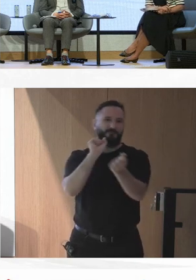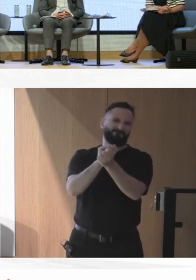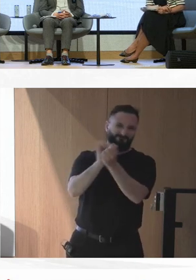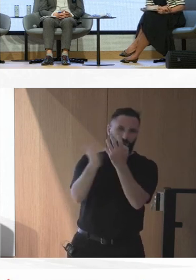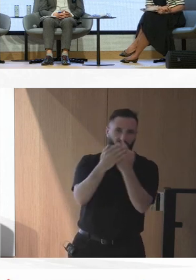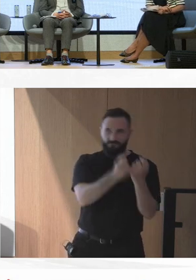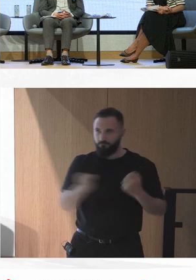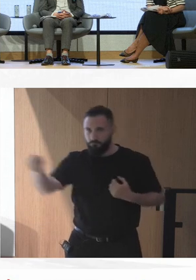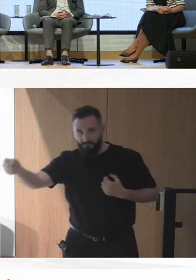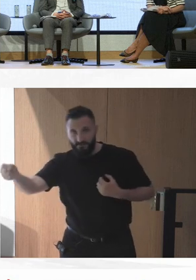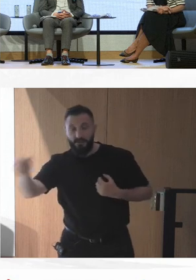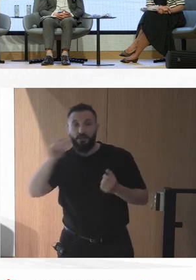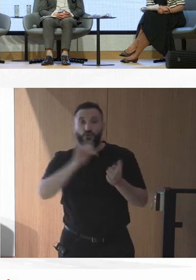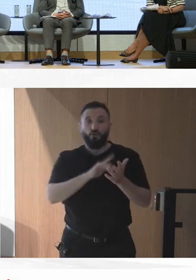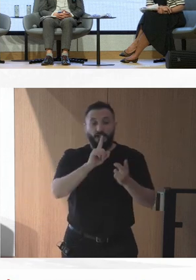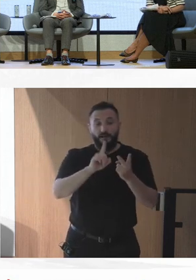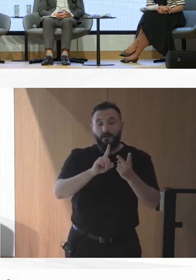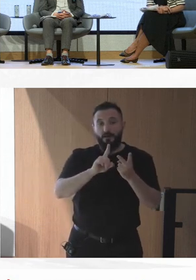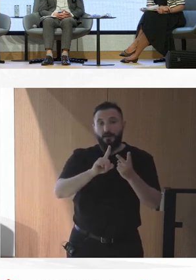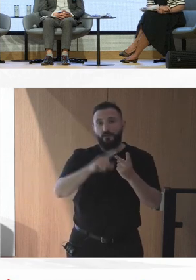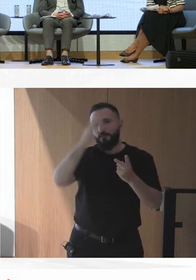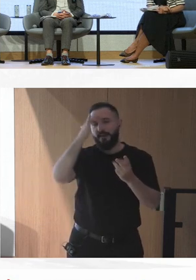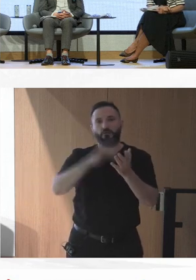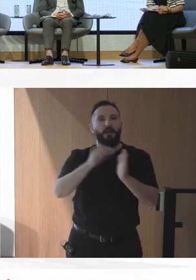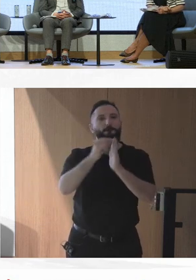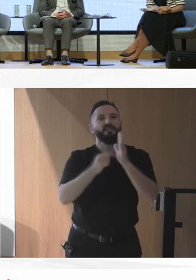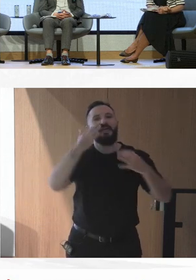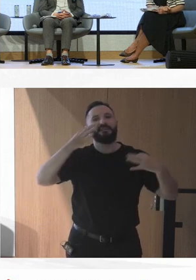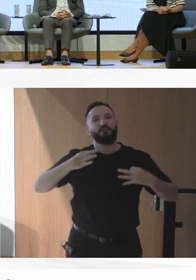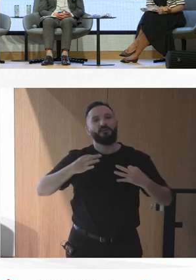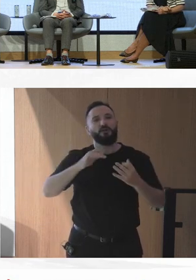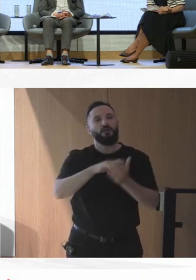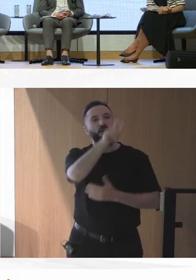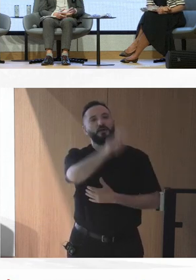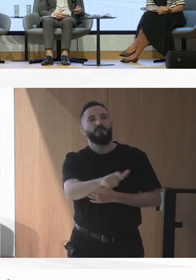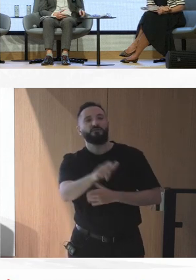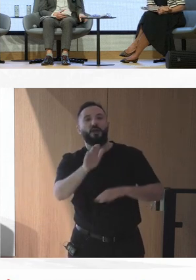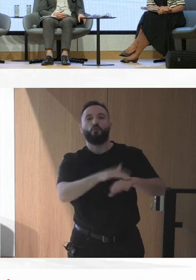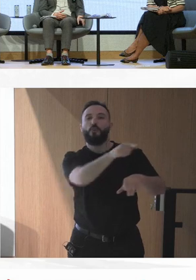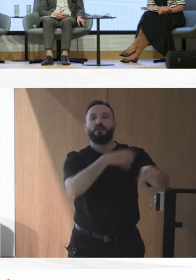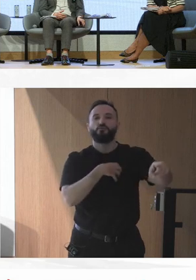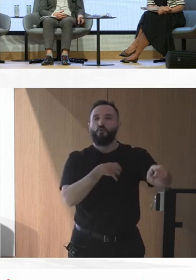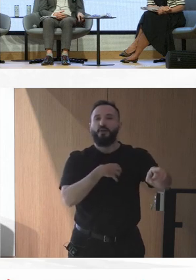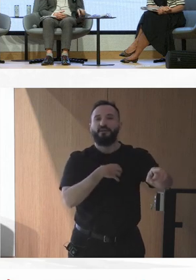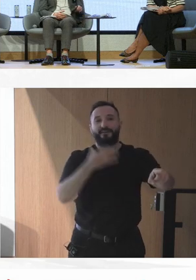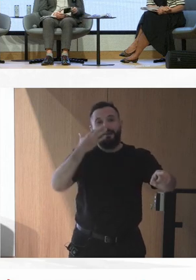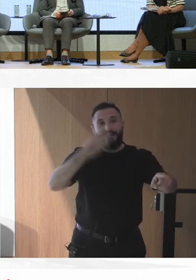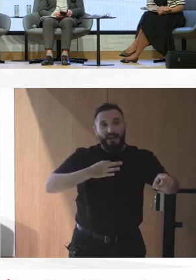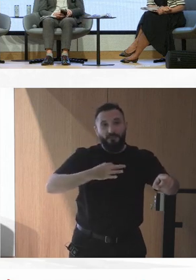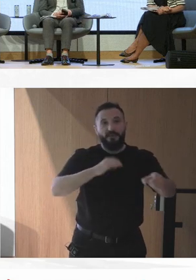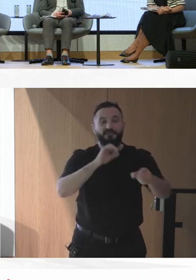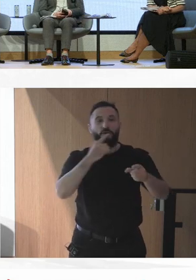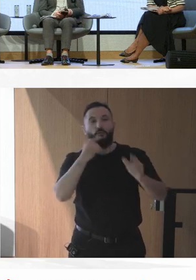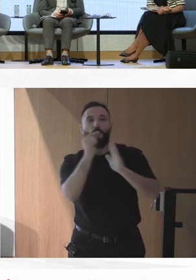nunca se puede poner una medida, ¿no?, una medida de seguridad a una persona inimputable que dure más que la pena que